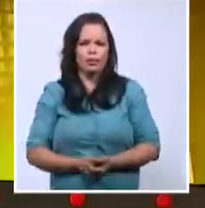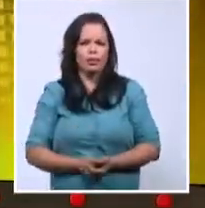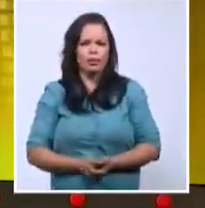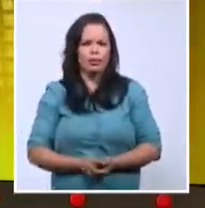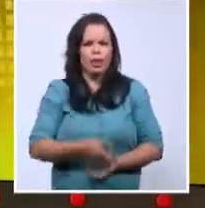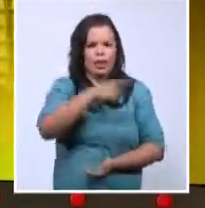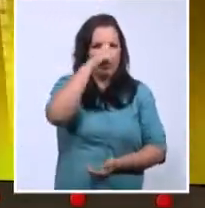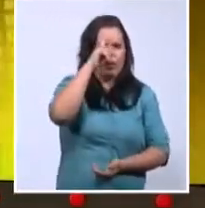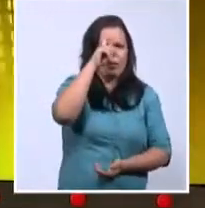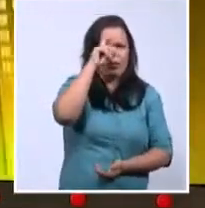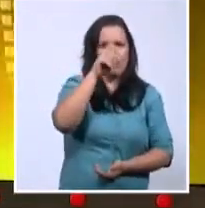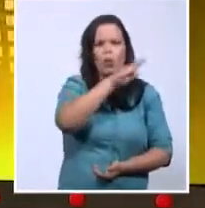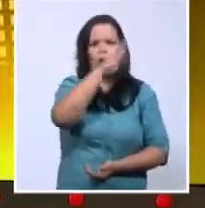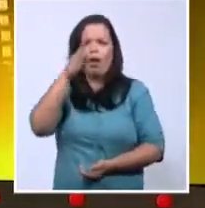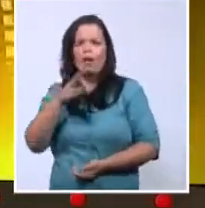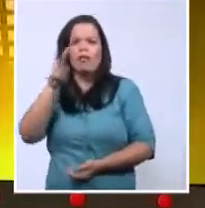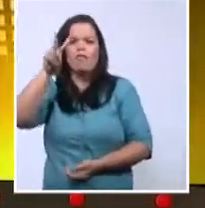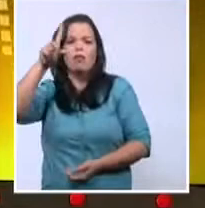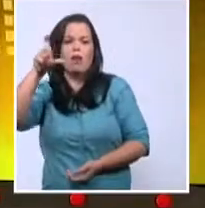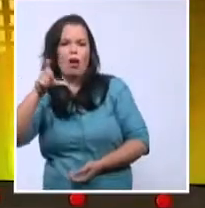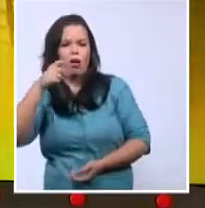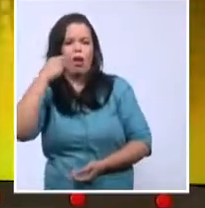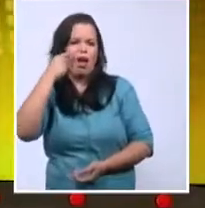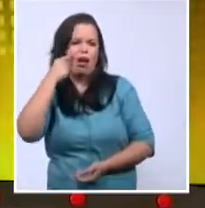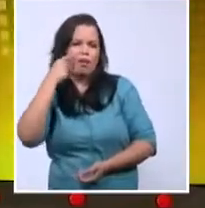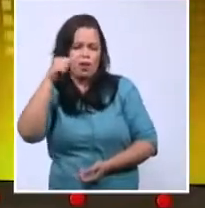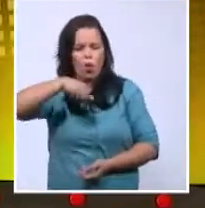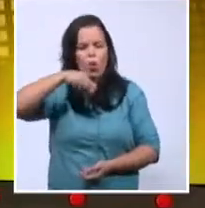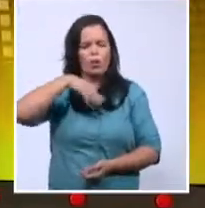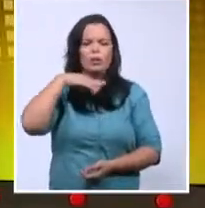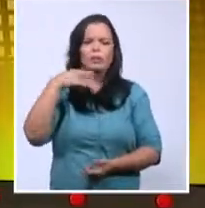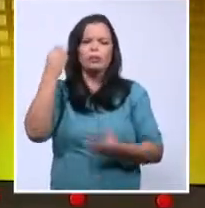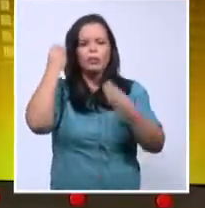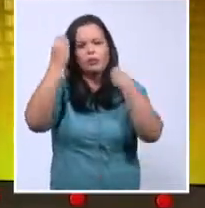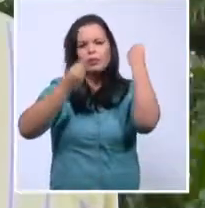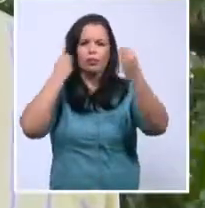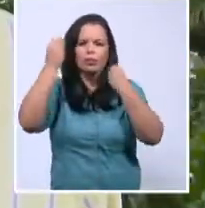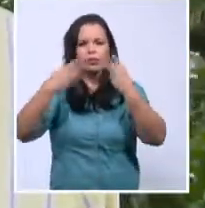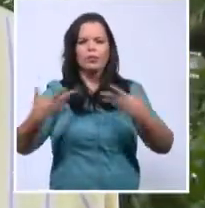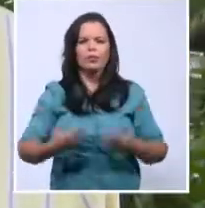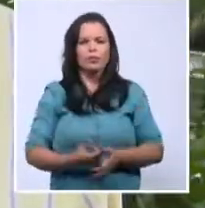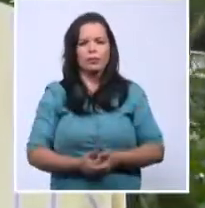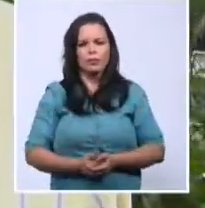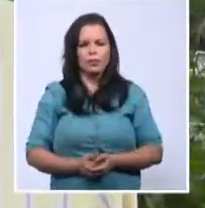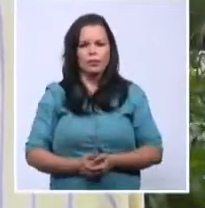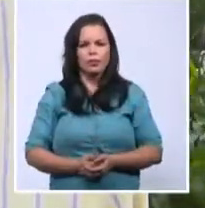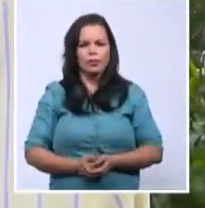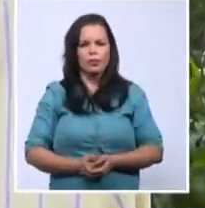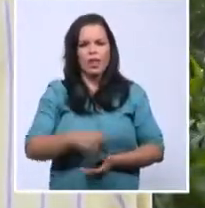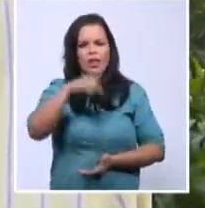tras esta posición clara del Ministerio de Cultura en la jornada de hoy. Adelante, Santa Clara.